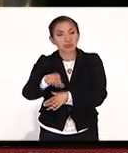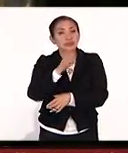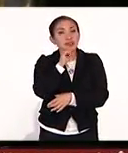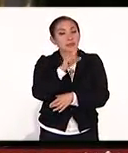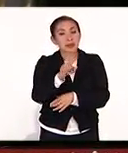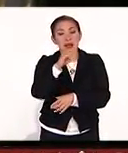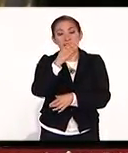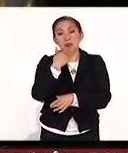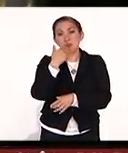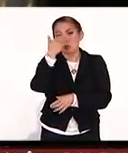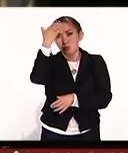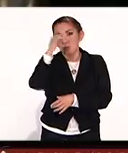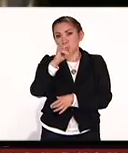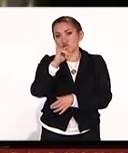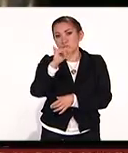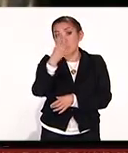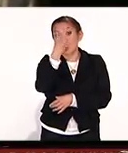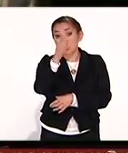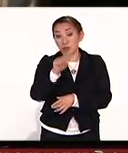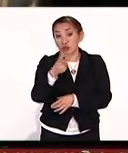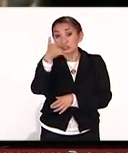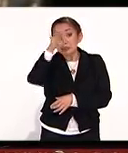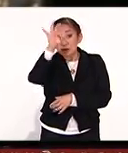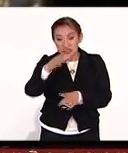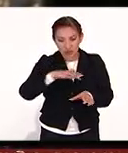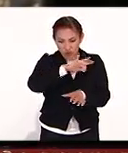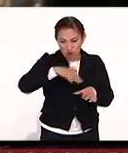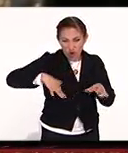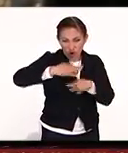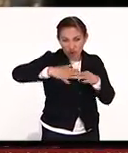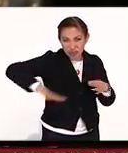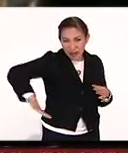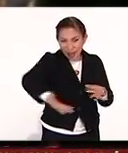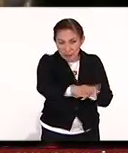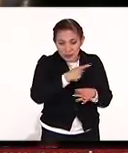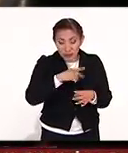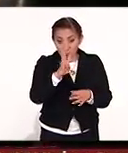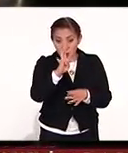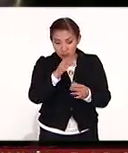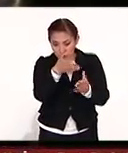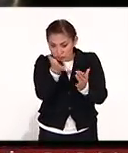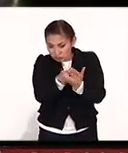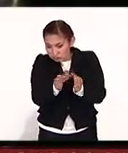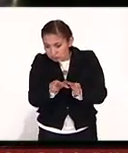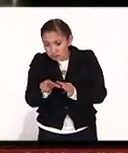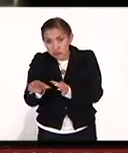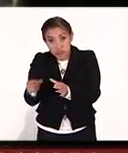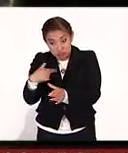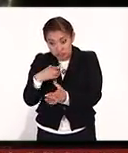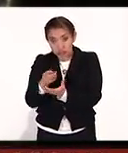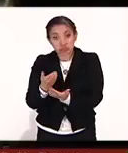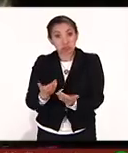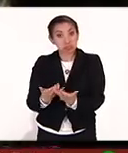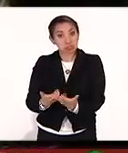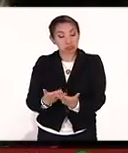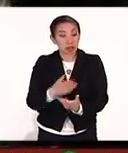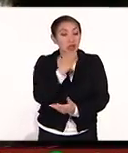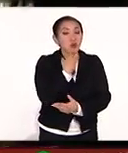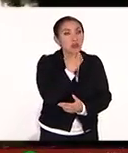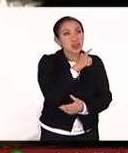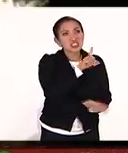los musulmanes, representan el 4.7% de la población. Entonces, y los judíos son alrededor